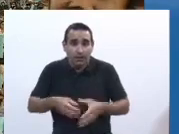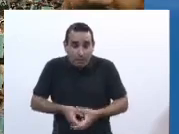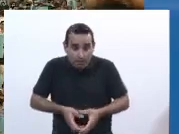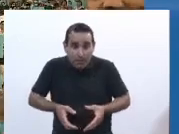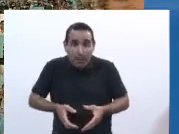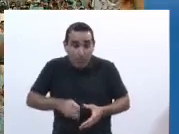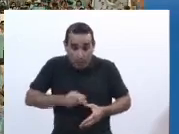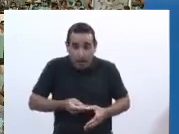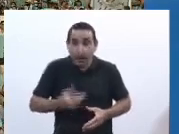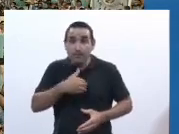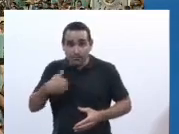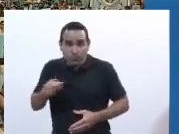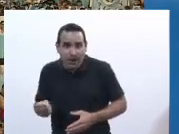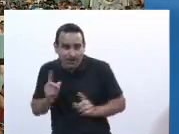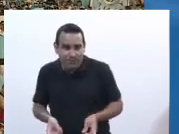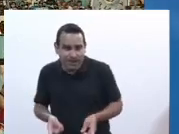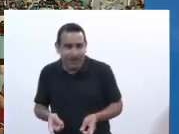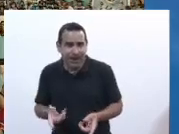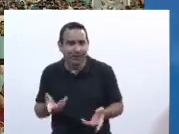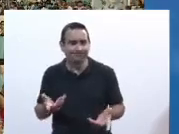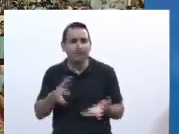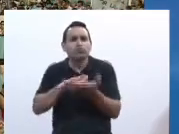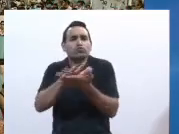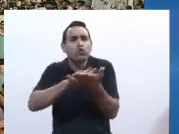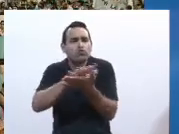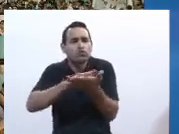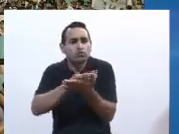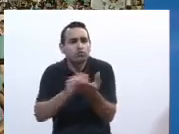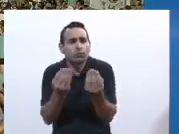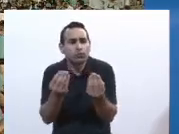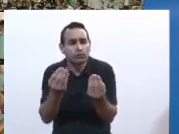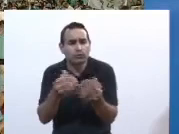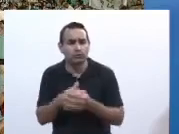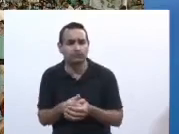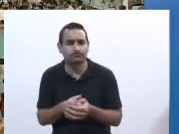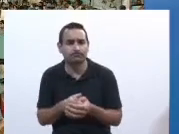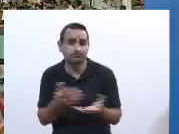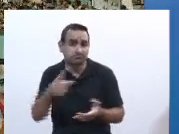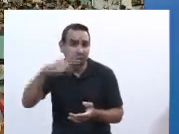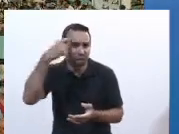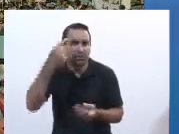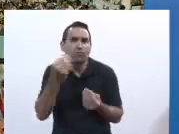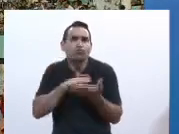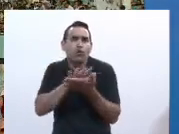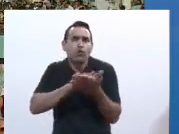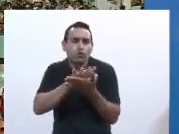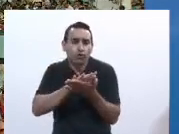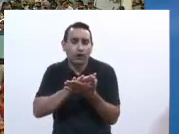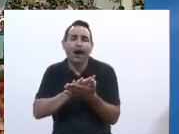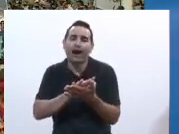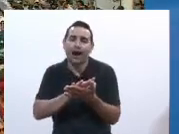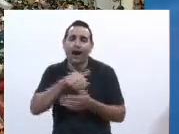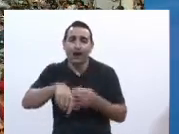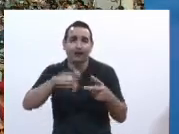mamá? ¿Y cómo se soluciona esto? Se preguntarán. Pues bien, acá vamos a votar